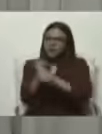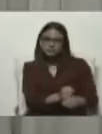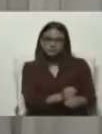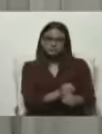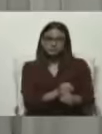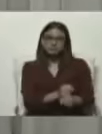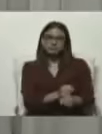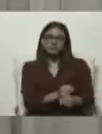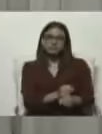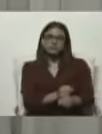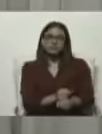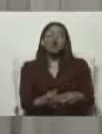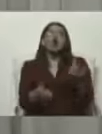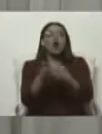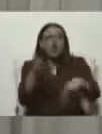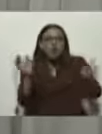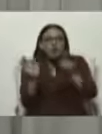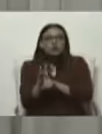volvernos a poner